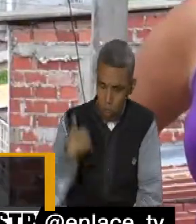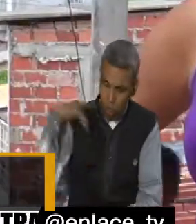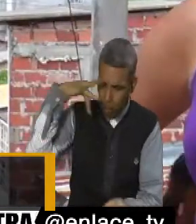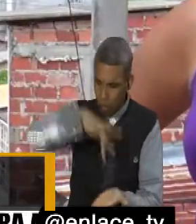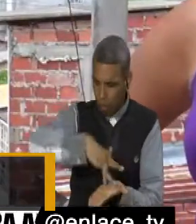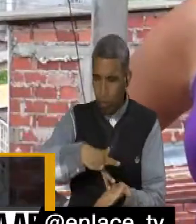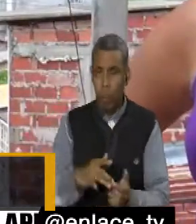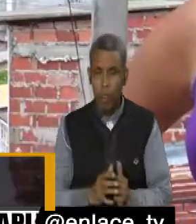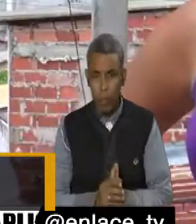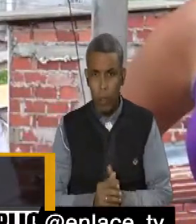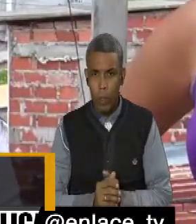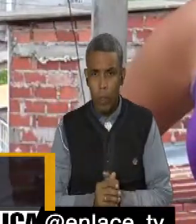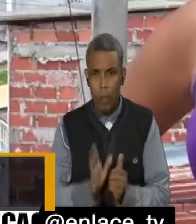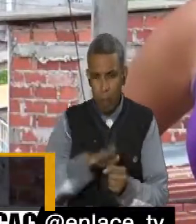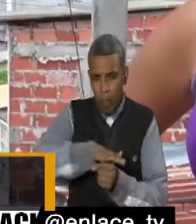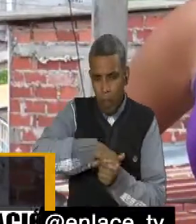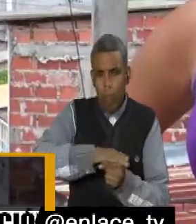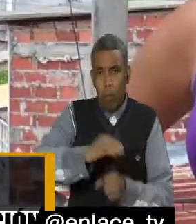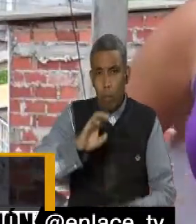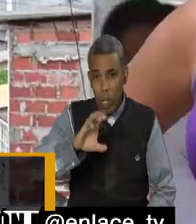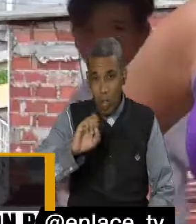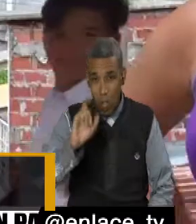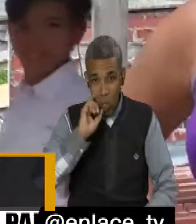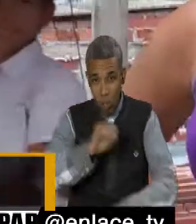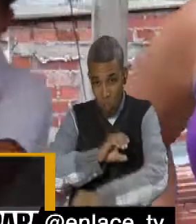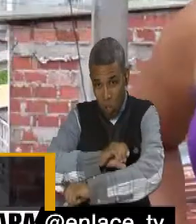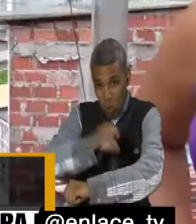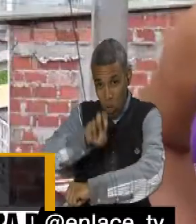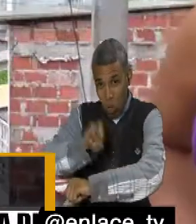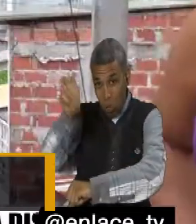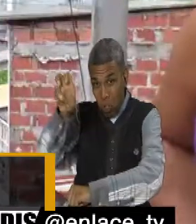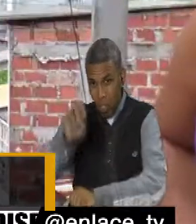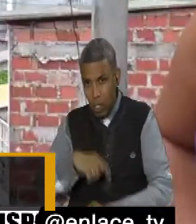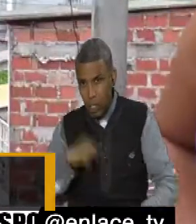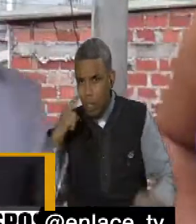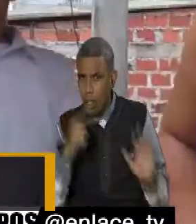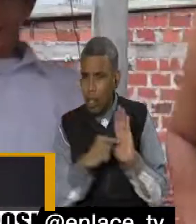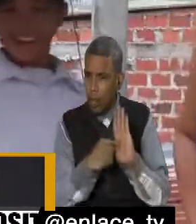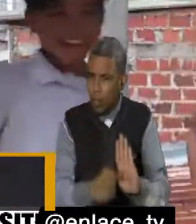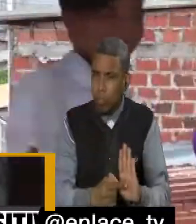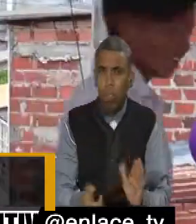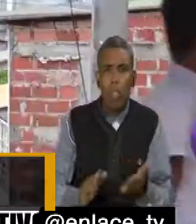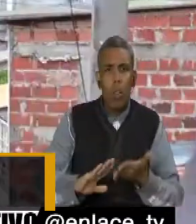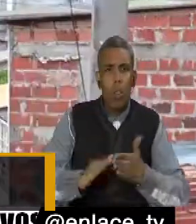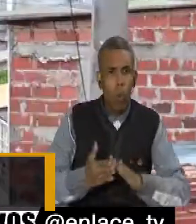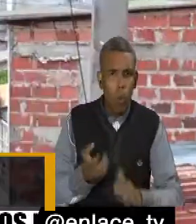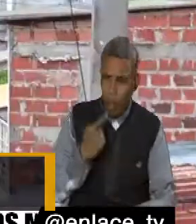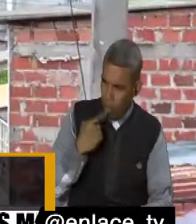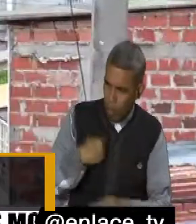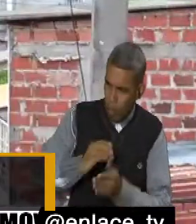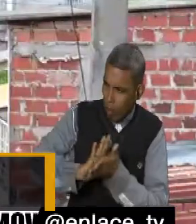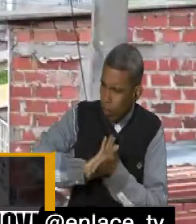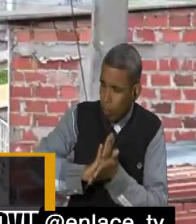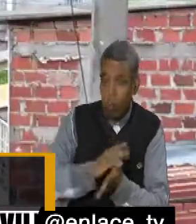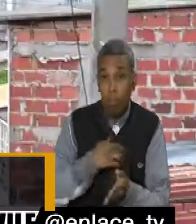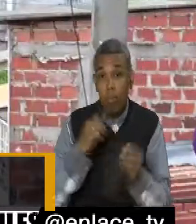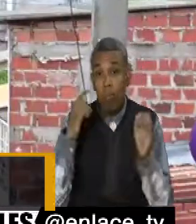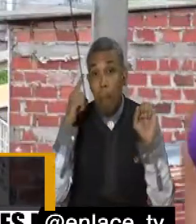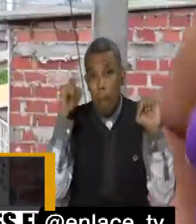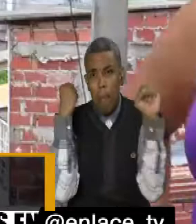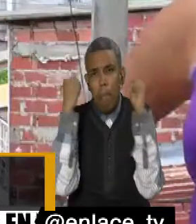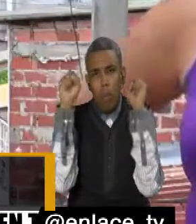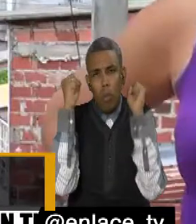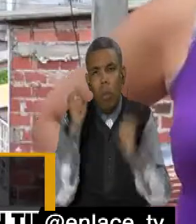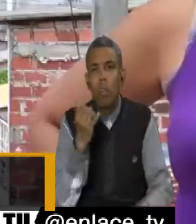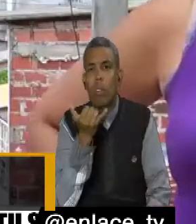del Seminario, Comuna 5 de la ciudad, como usted lo acaba de mencionar. Aquí hay una situación bastante preocupante. Los ciudadanos denuncian que